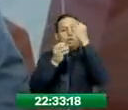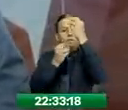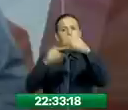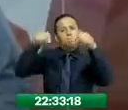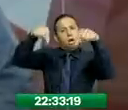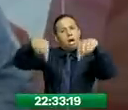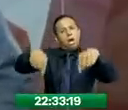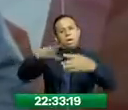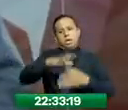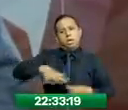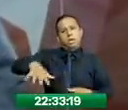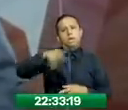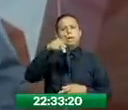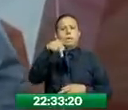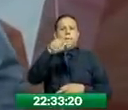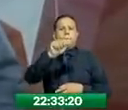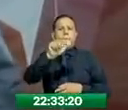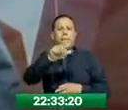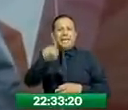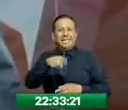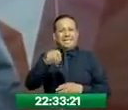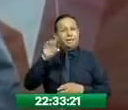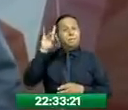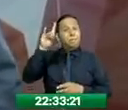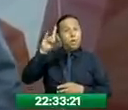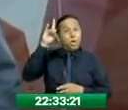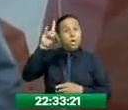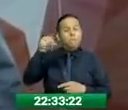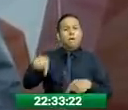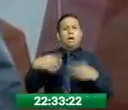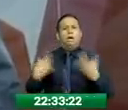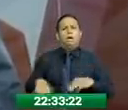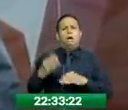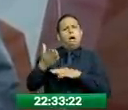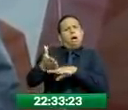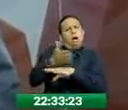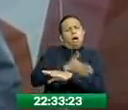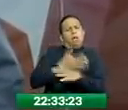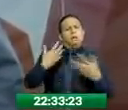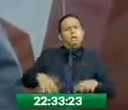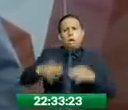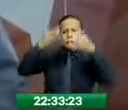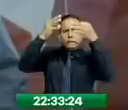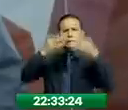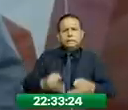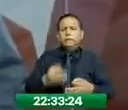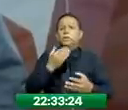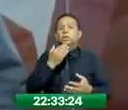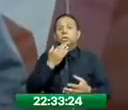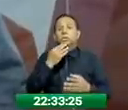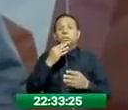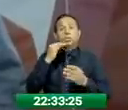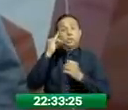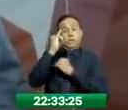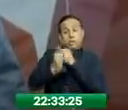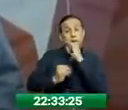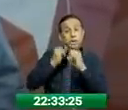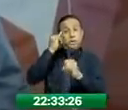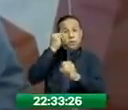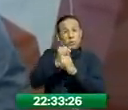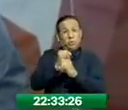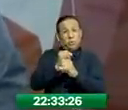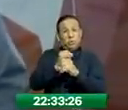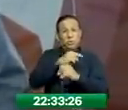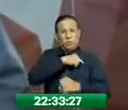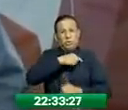la paz sede de gobierno tiene bolivia y es que en las últimas horas se ha confirmado que el instituto gastroenterológico